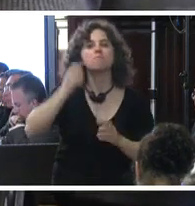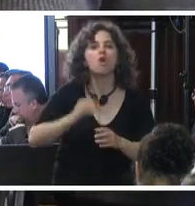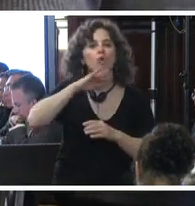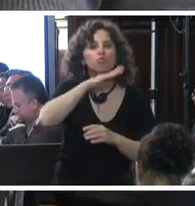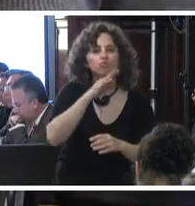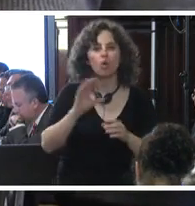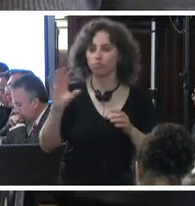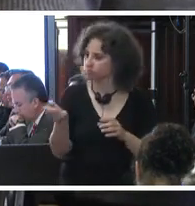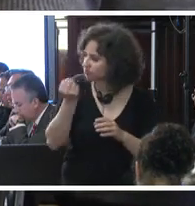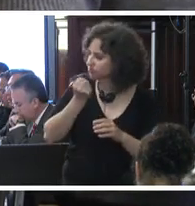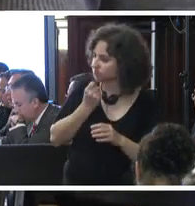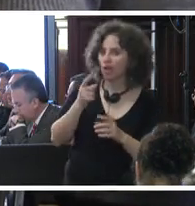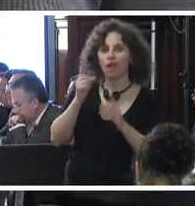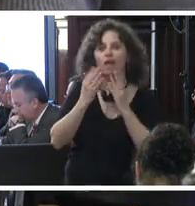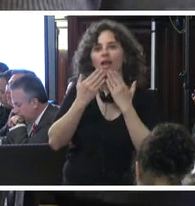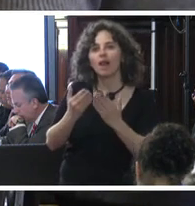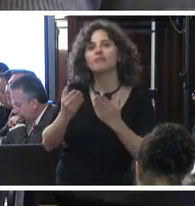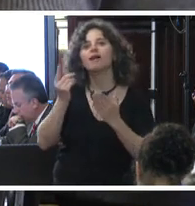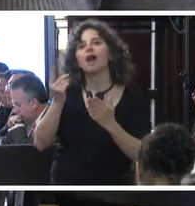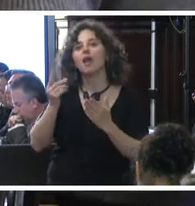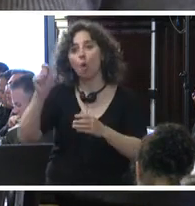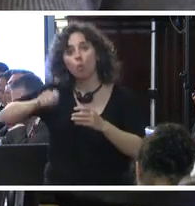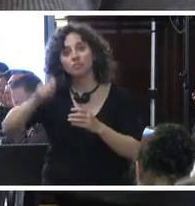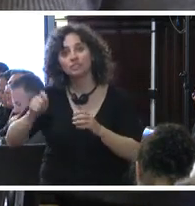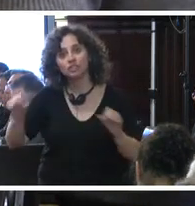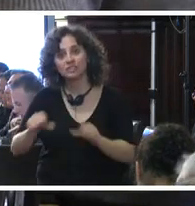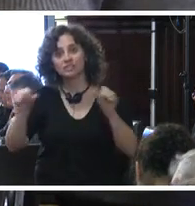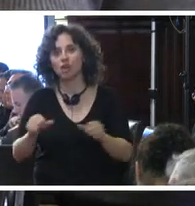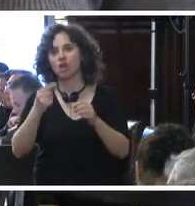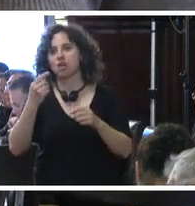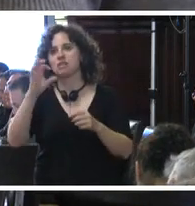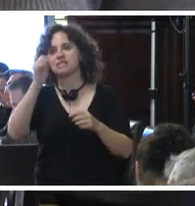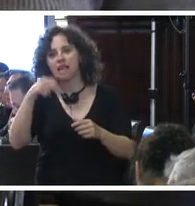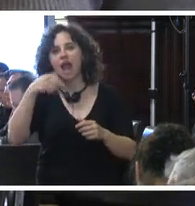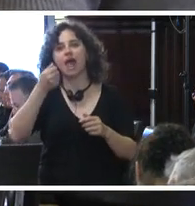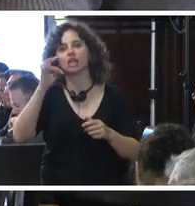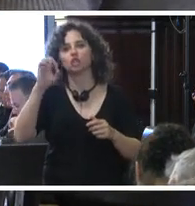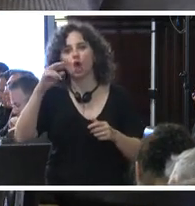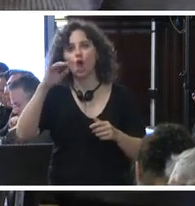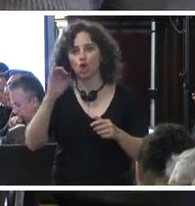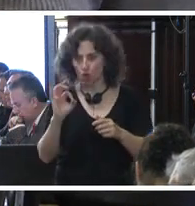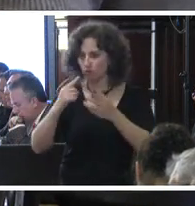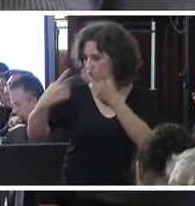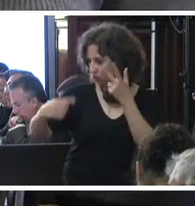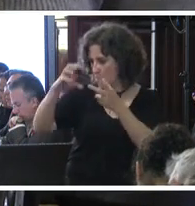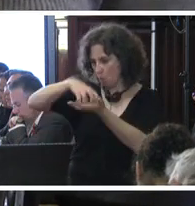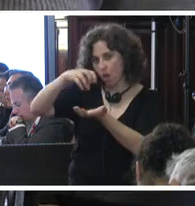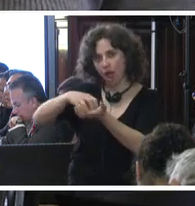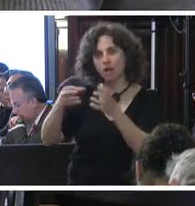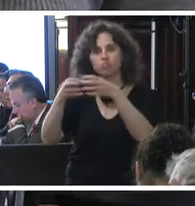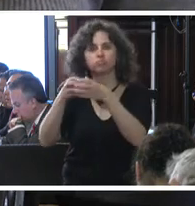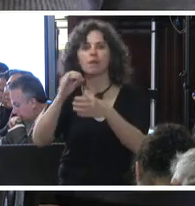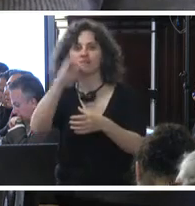alcanzados gracias, entre otras, a los juicios celebrados en San Antonio y Austin, Texas, contra miembros de los Zetas,